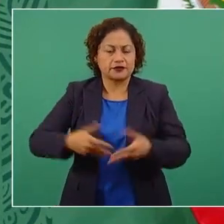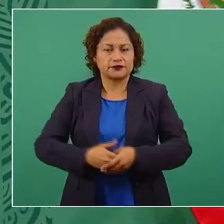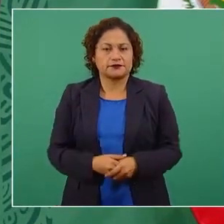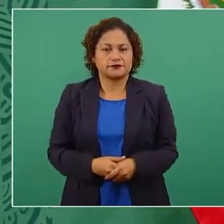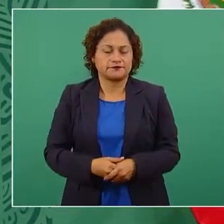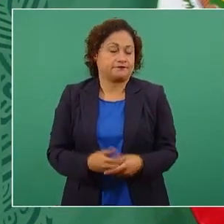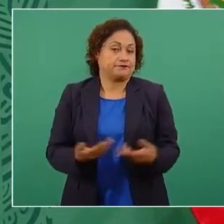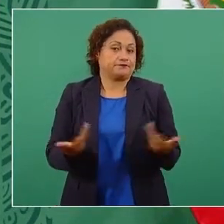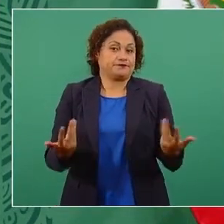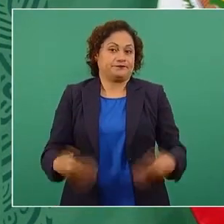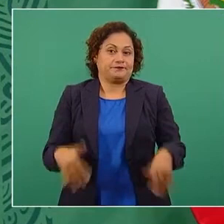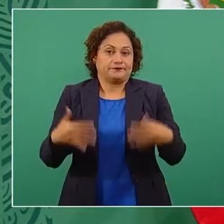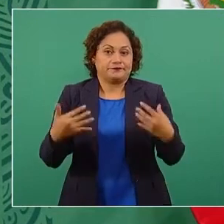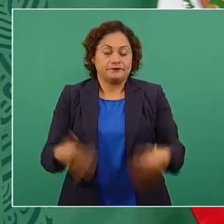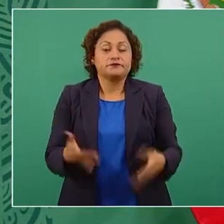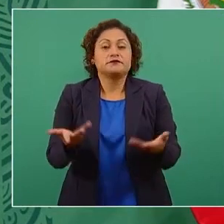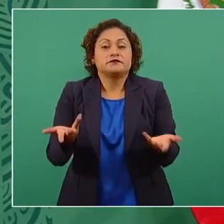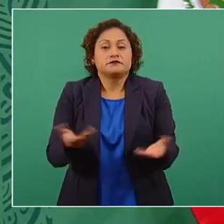que se